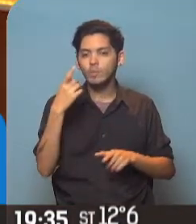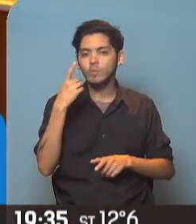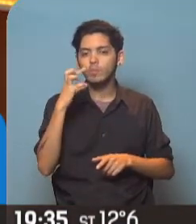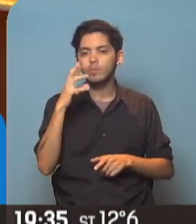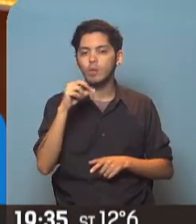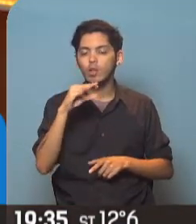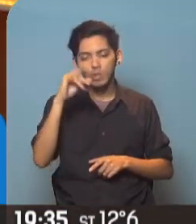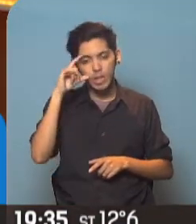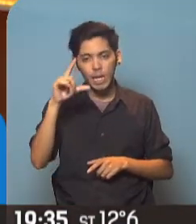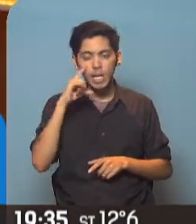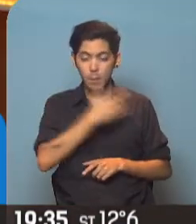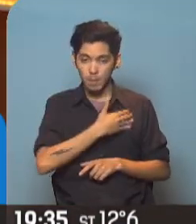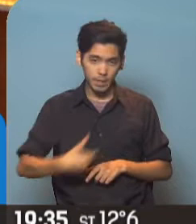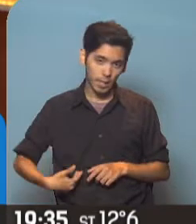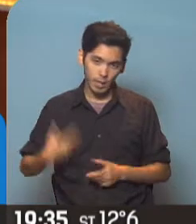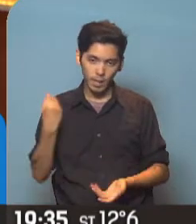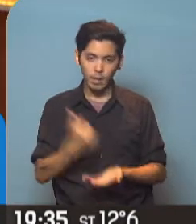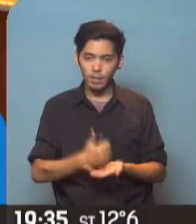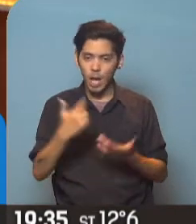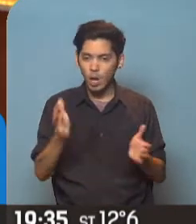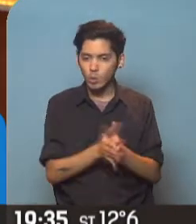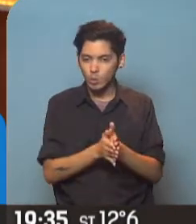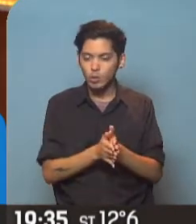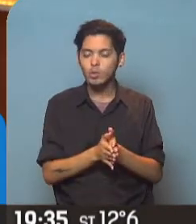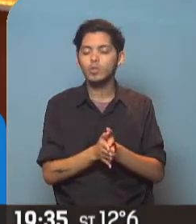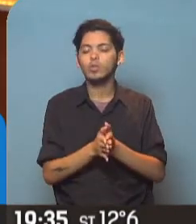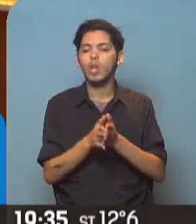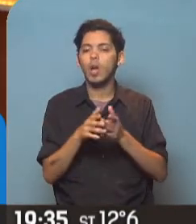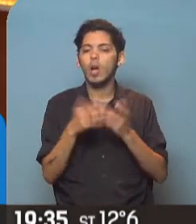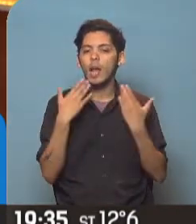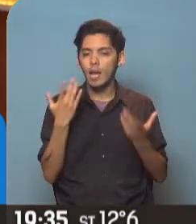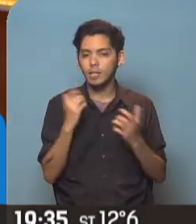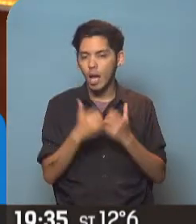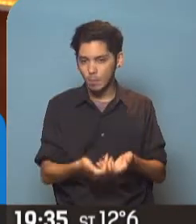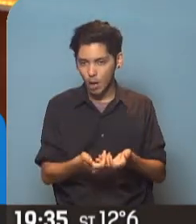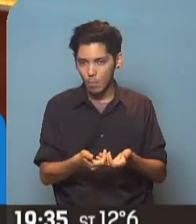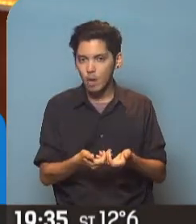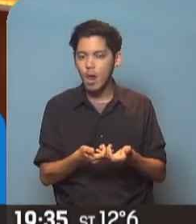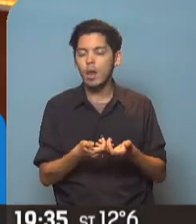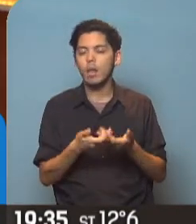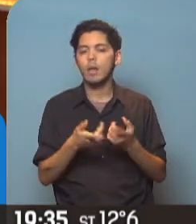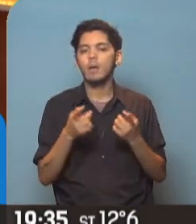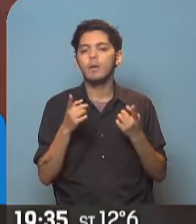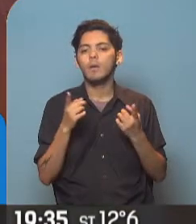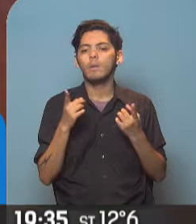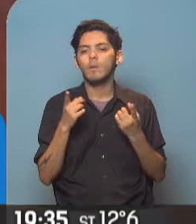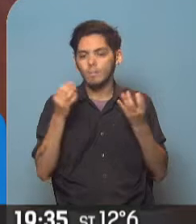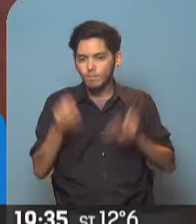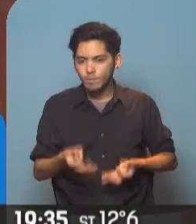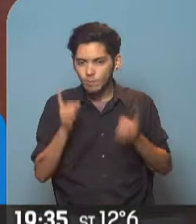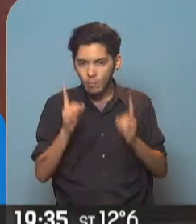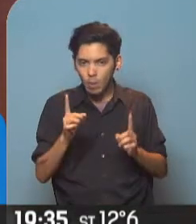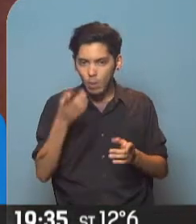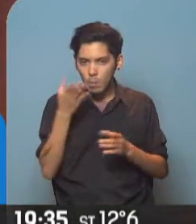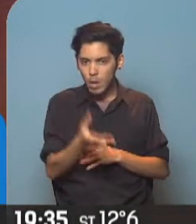su presidente está aquí con nosotros primero buenas noches gracias por acompañarnos en esta edición central es concretamente eso lo que pidieron un amparo